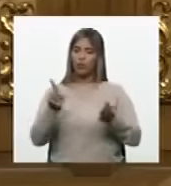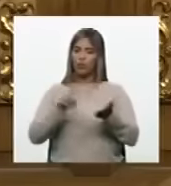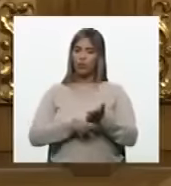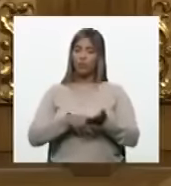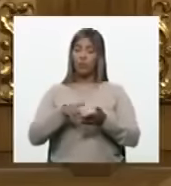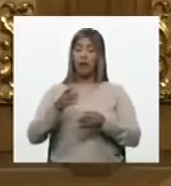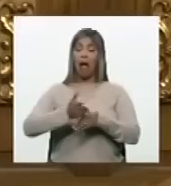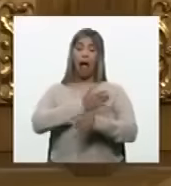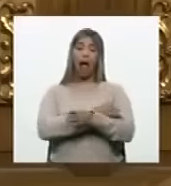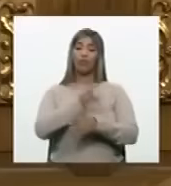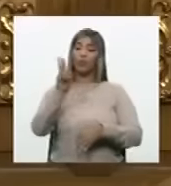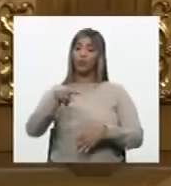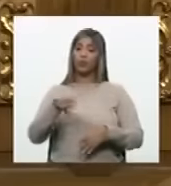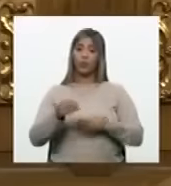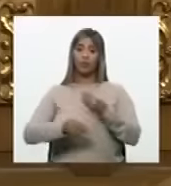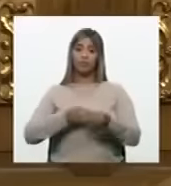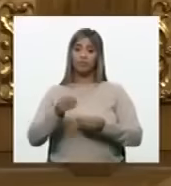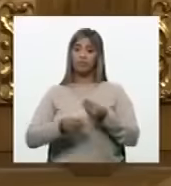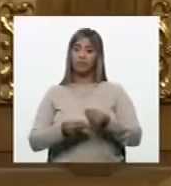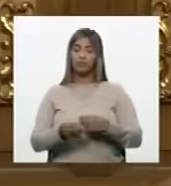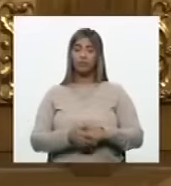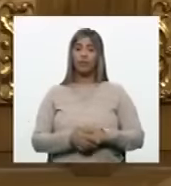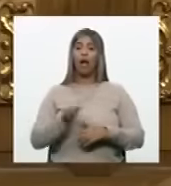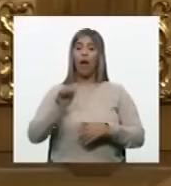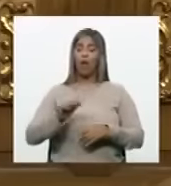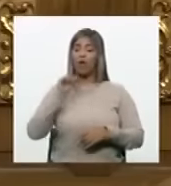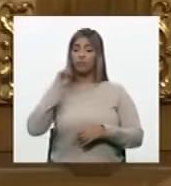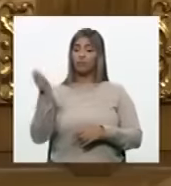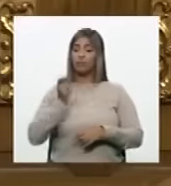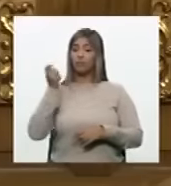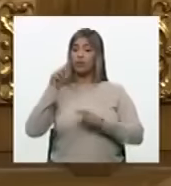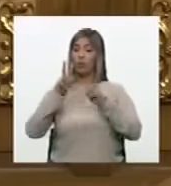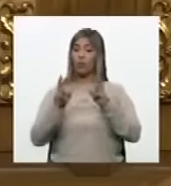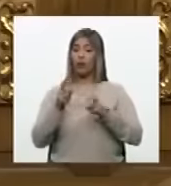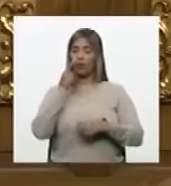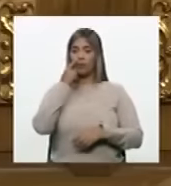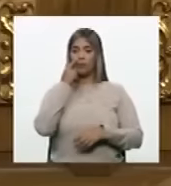nunca antes, como nunca antes.